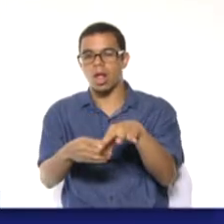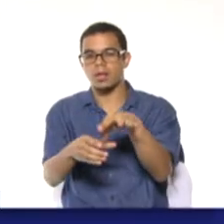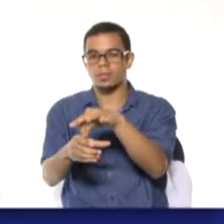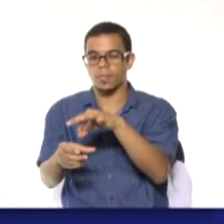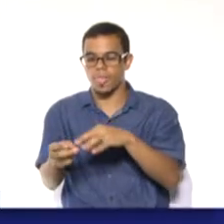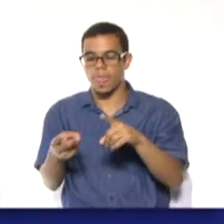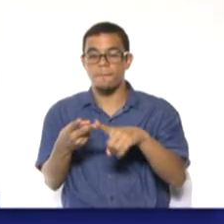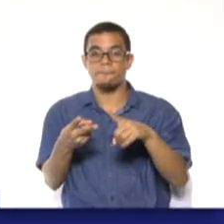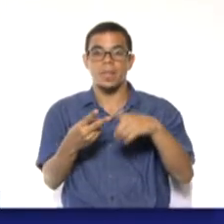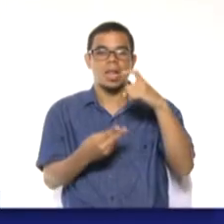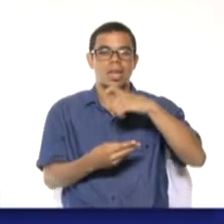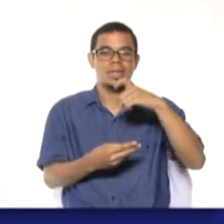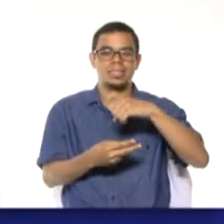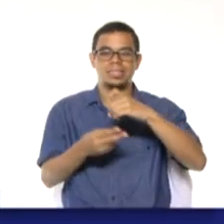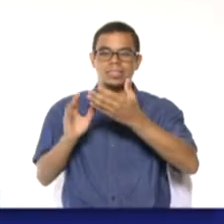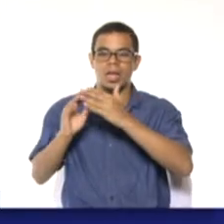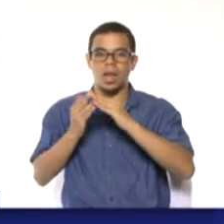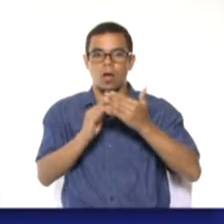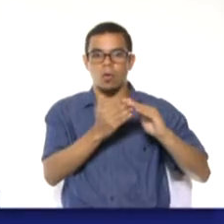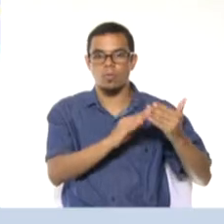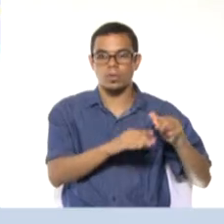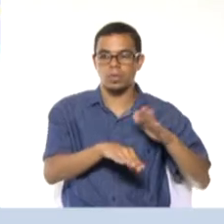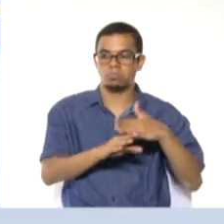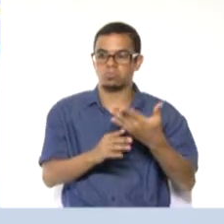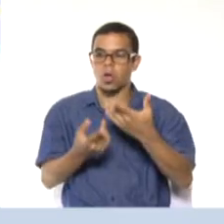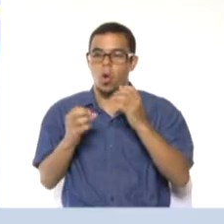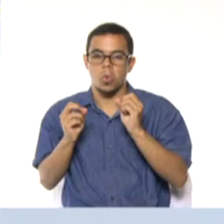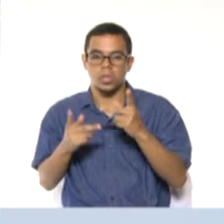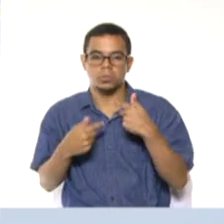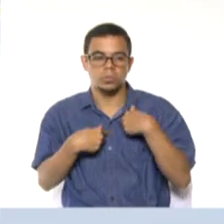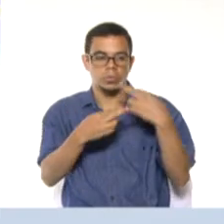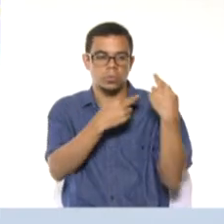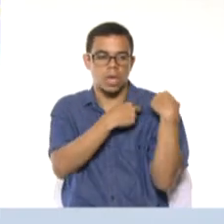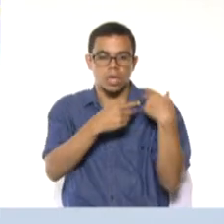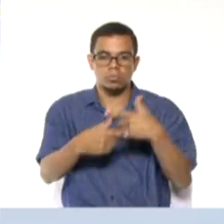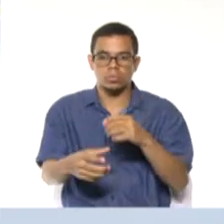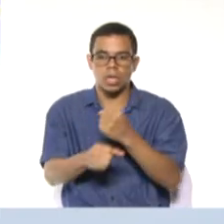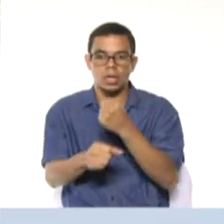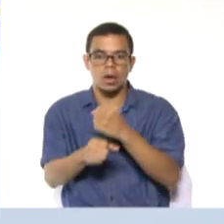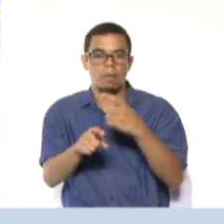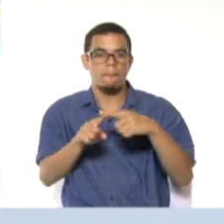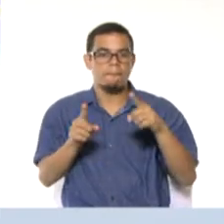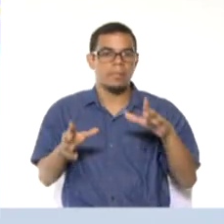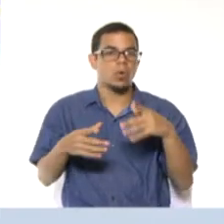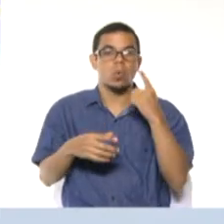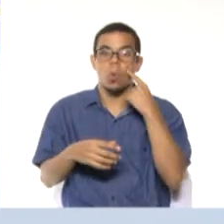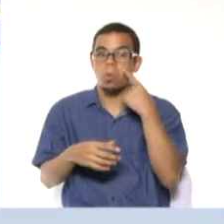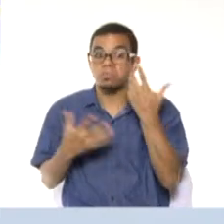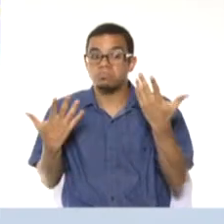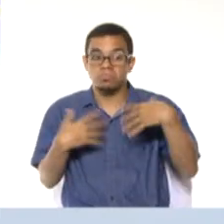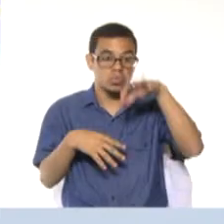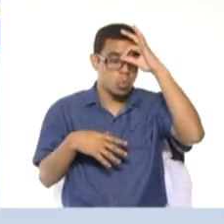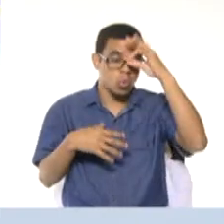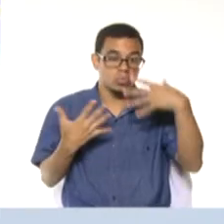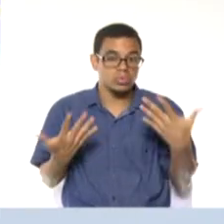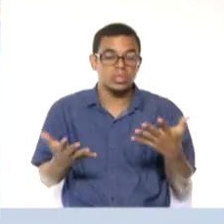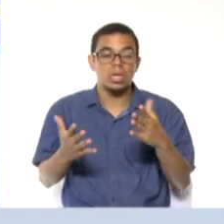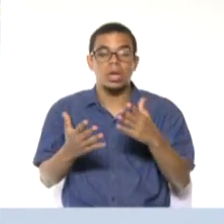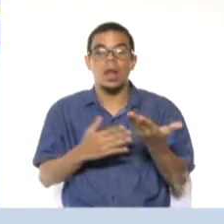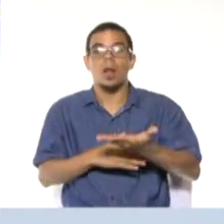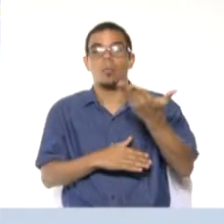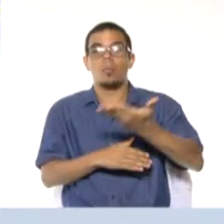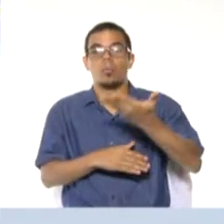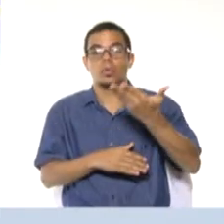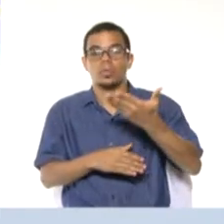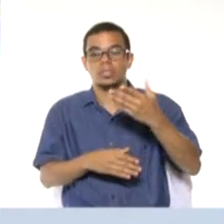la necesidad local. Muchas veces proyectamos las especialidades ocupacionales sin ver la realidad local, y la importancia es que todo lo que